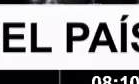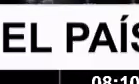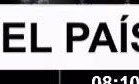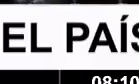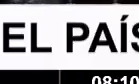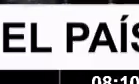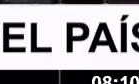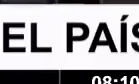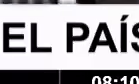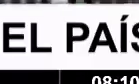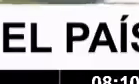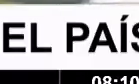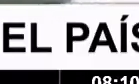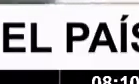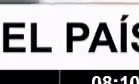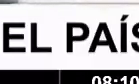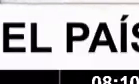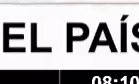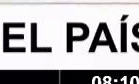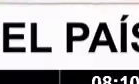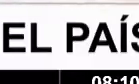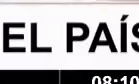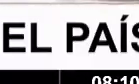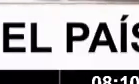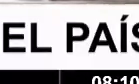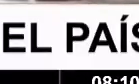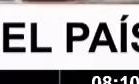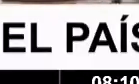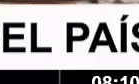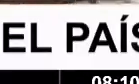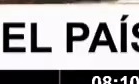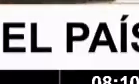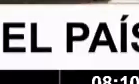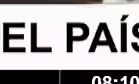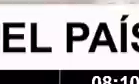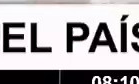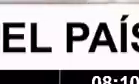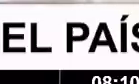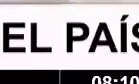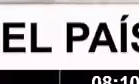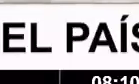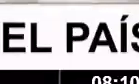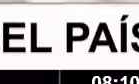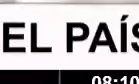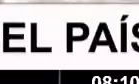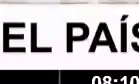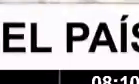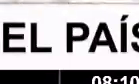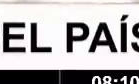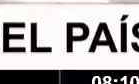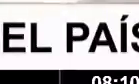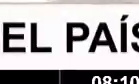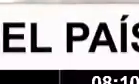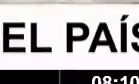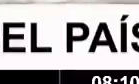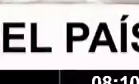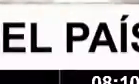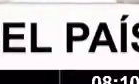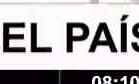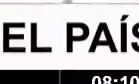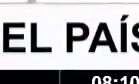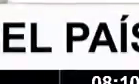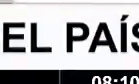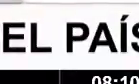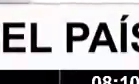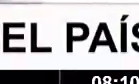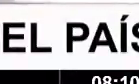Antonio necesita. Segundo, el hospital no tenemos para cuándo hoy día que se pueda aperturar, independientemente que ellos digan vamos a aperturar la zona